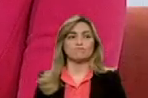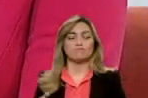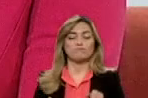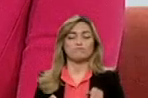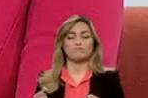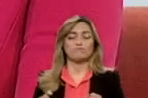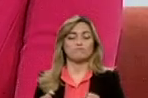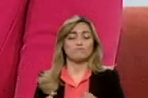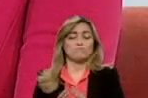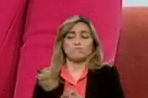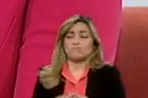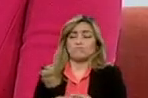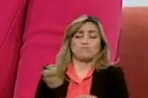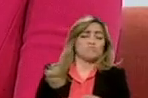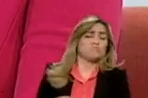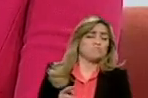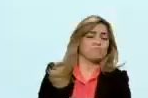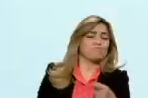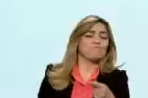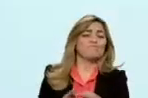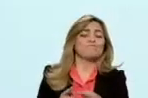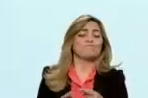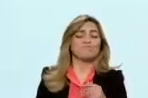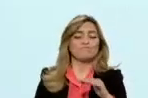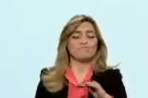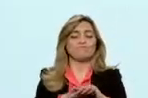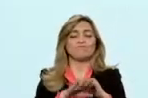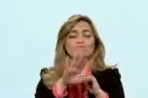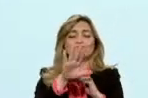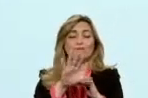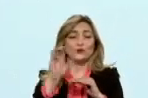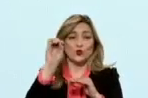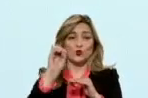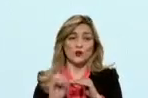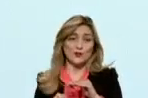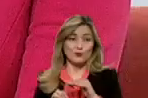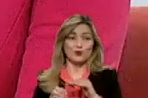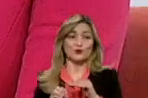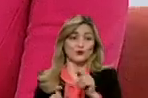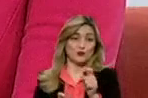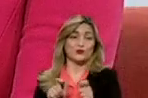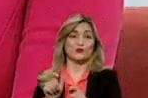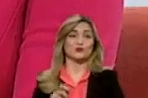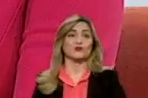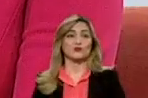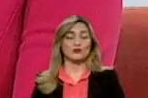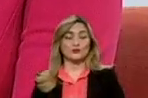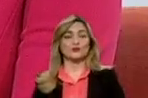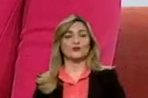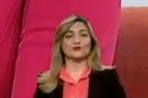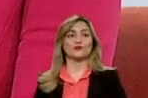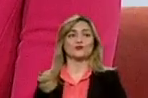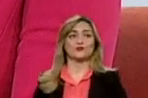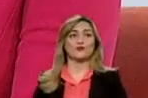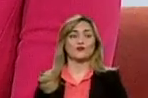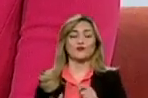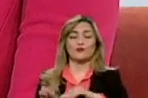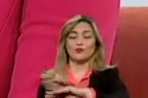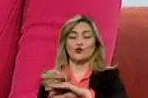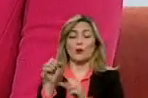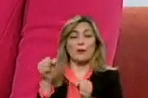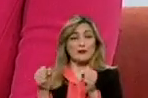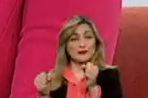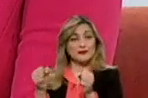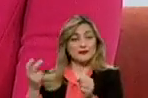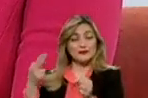alternativo para las personas, tomando en cuenta que solo tiene la capacidad del 50% del aforo. Y también haciendo referencia a las personas que utilizan su vehículo